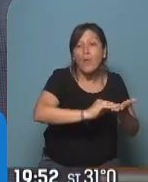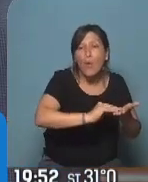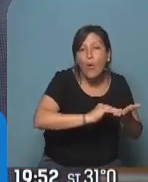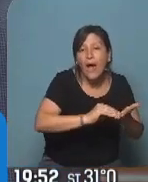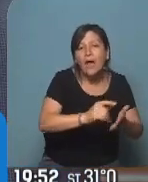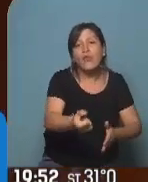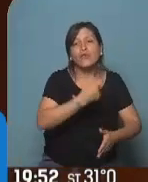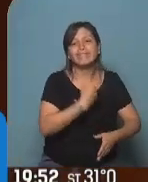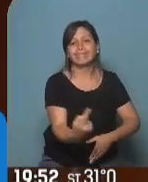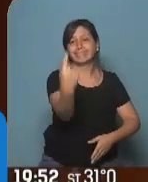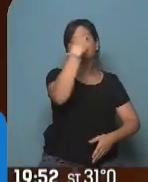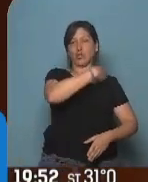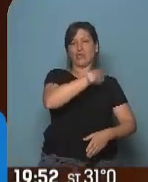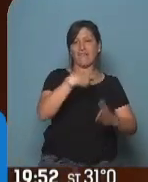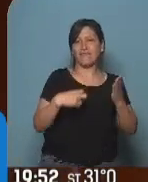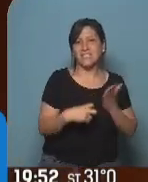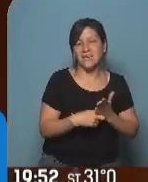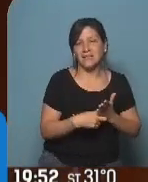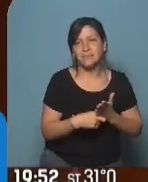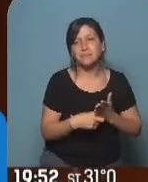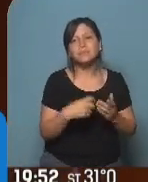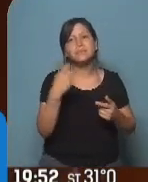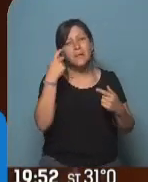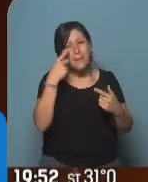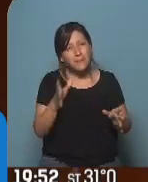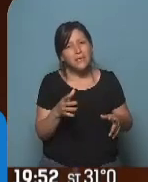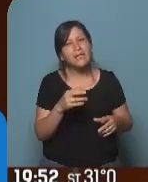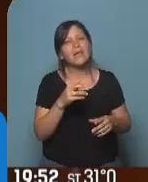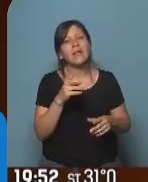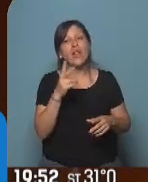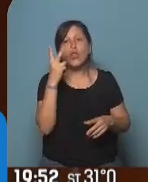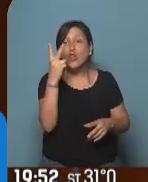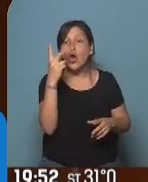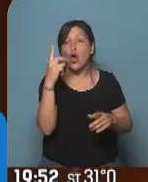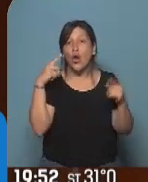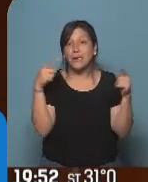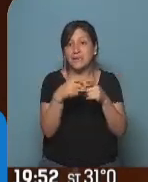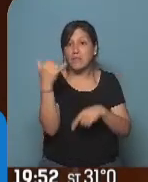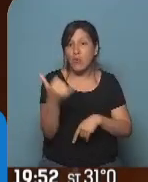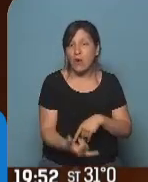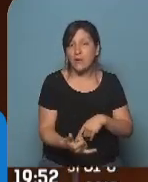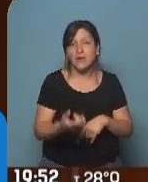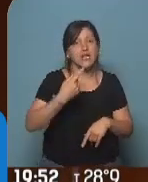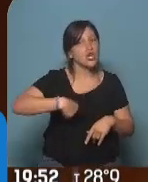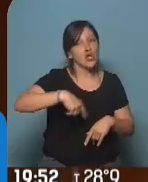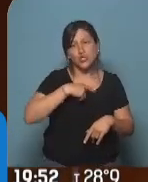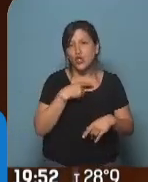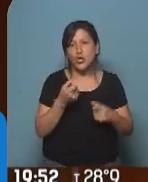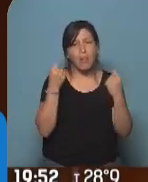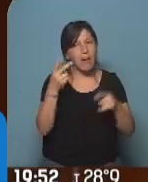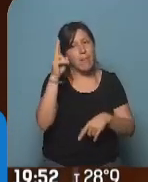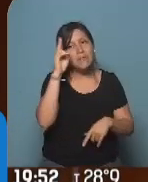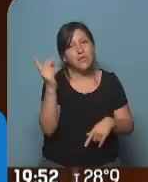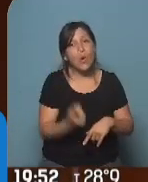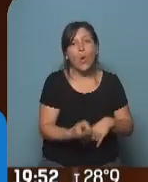la causa los cuadernos lo que van a querer asegurar la impunidad miran están buscando dos cosas y nosotros no nos vamos a permitir que sucedan una